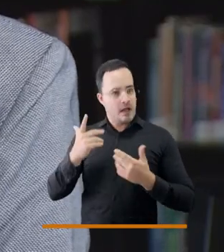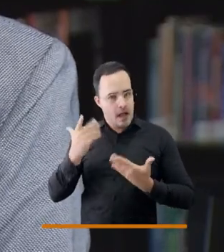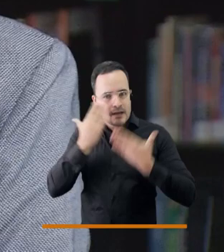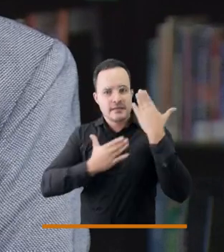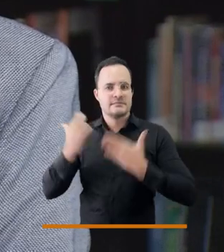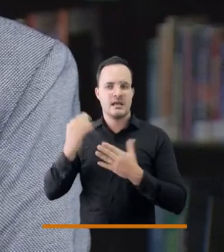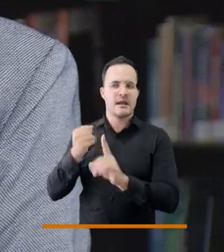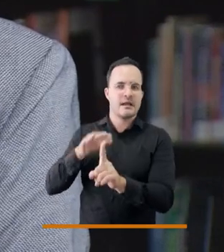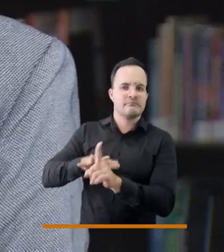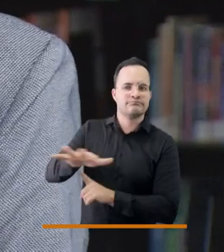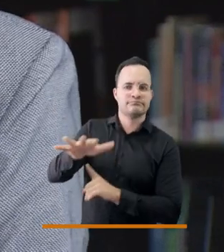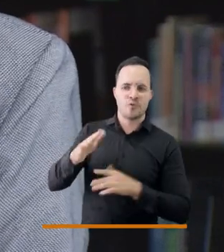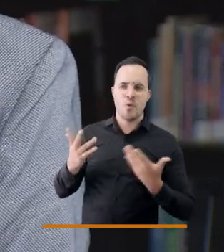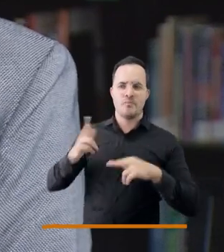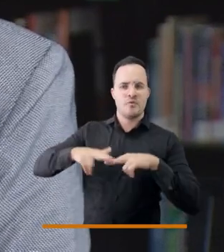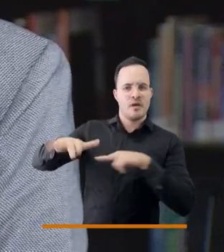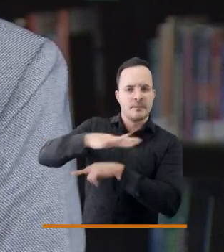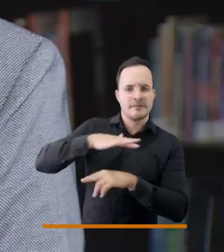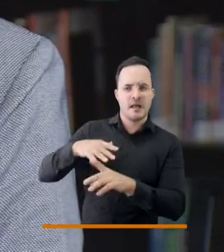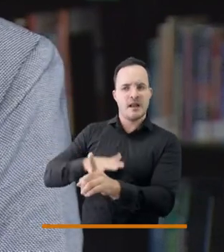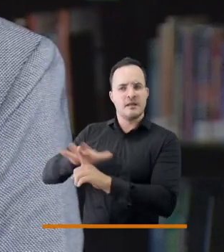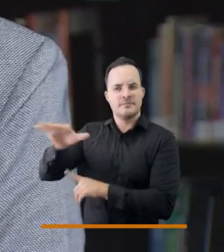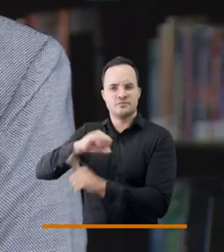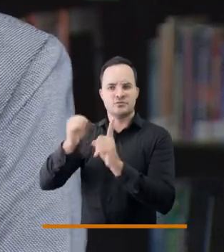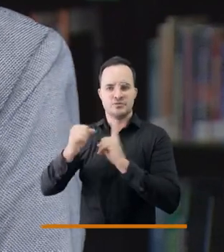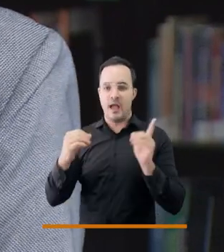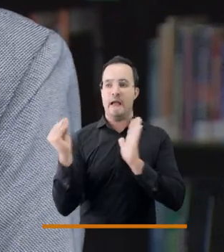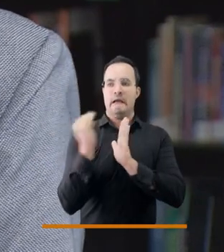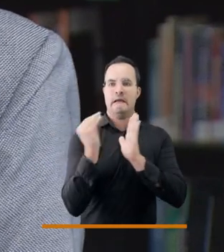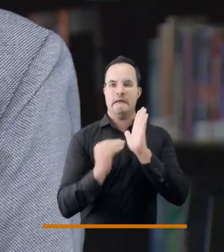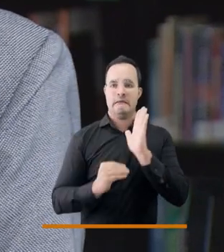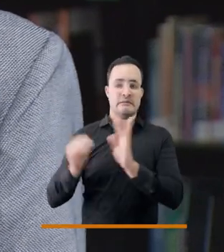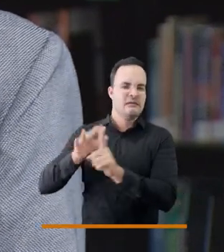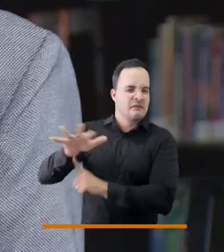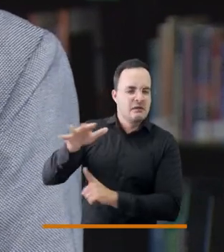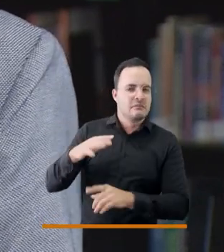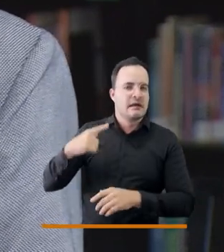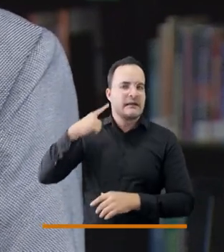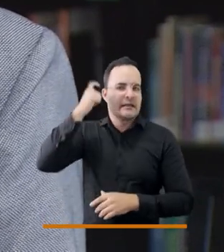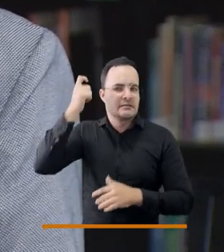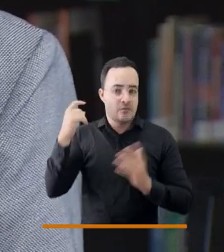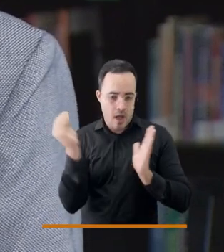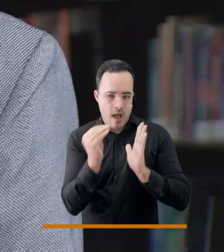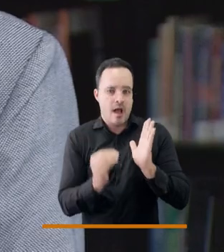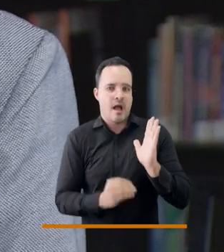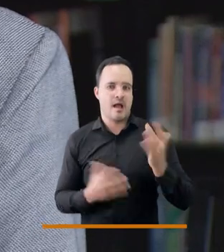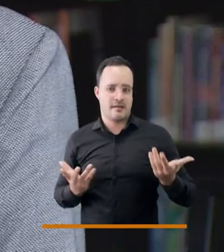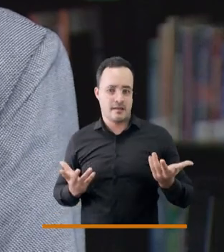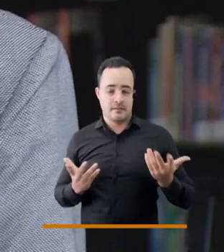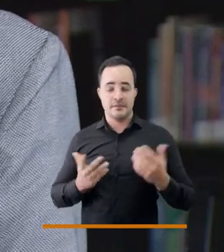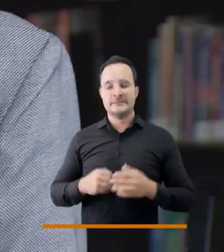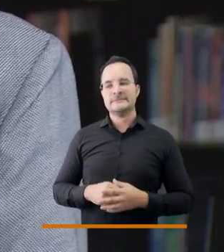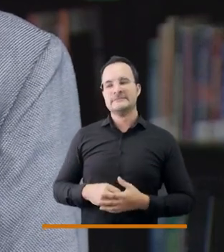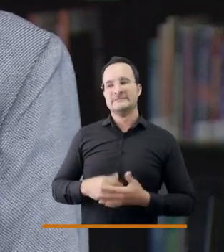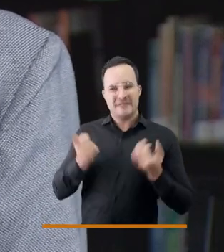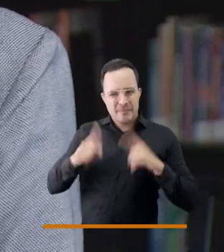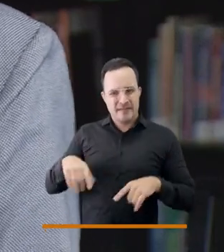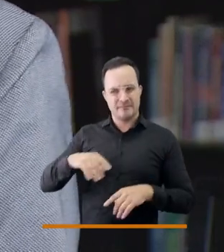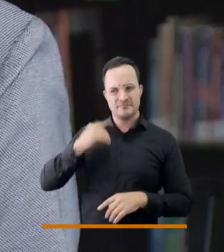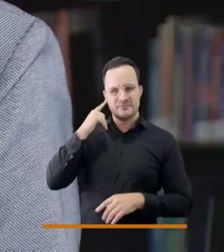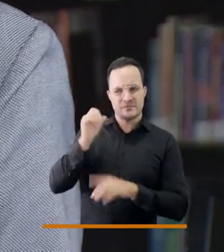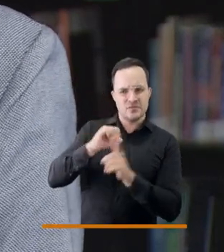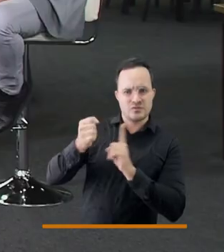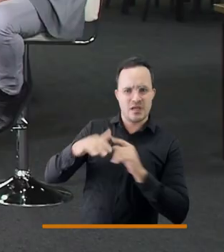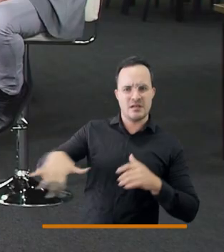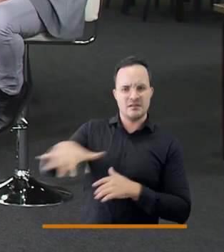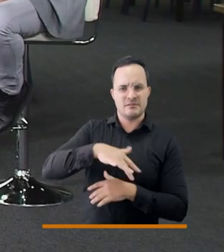y sociales en la evaluación total del proyecto, derecho a un gasto social para toda la región.